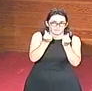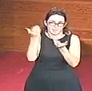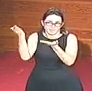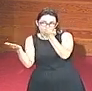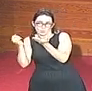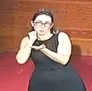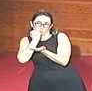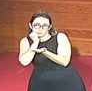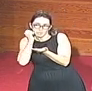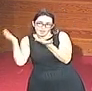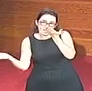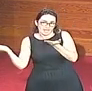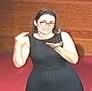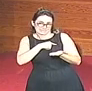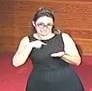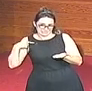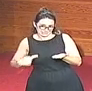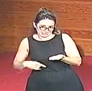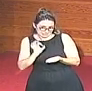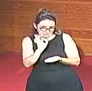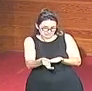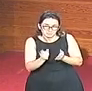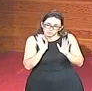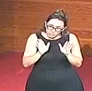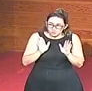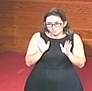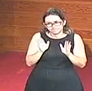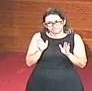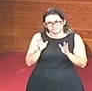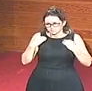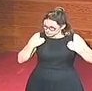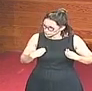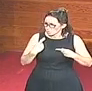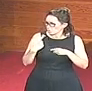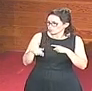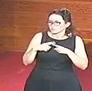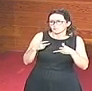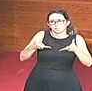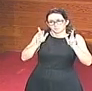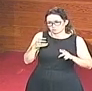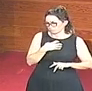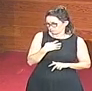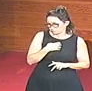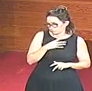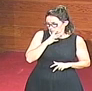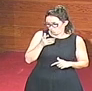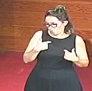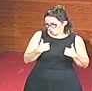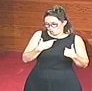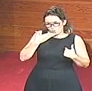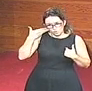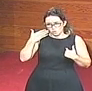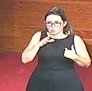pero no obstante hay cosas que no deberían permitirse por pundonor y por legalidad,